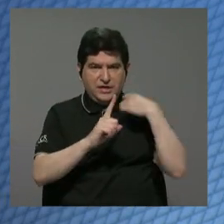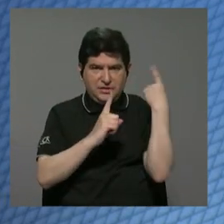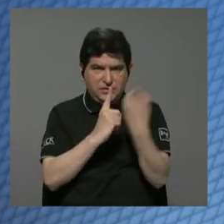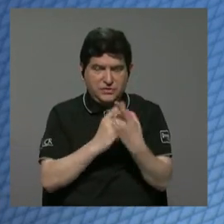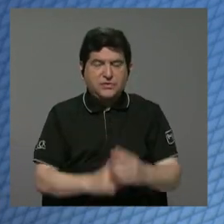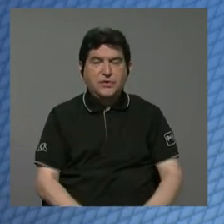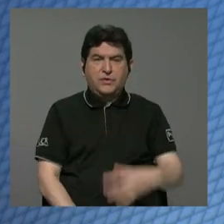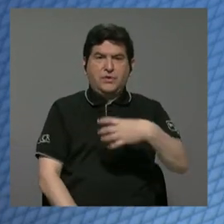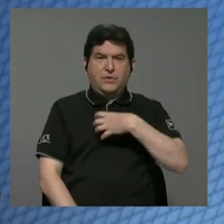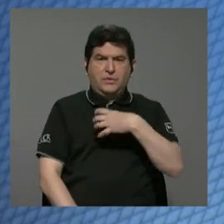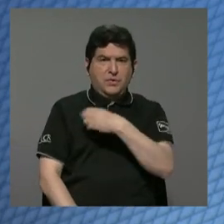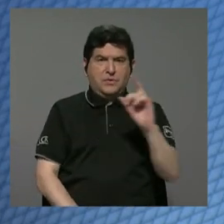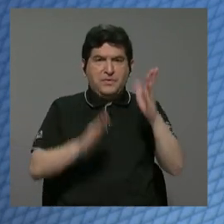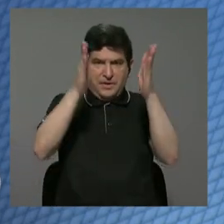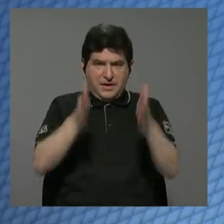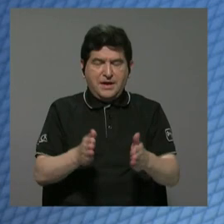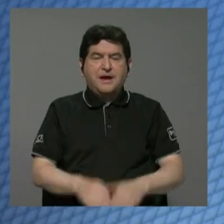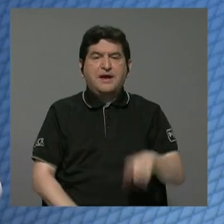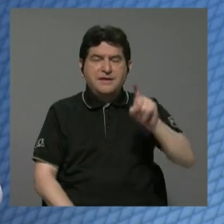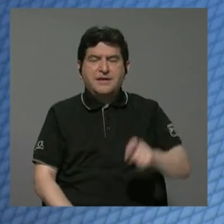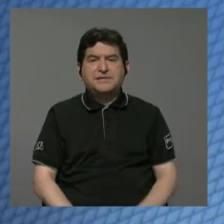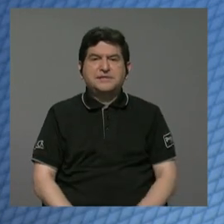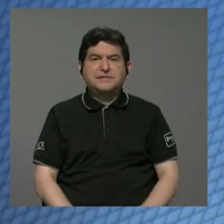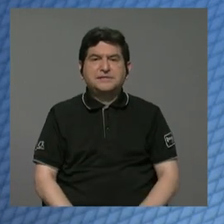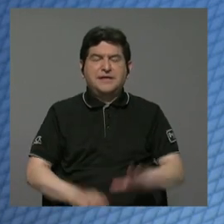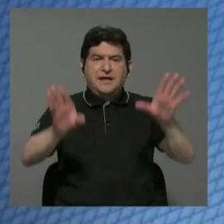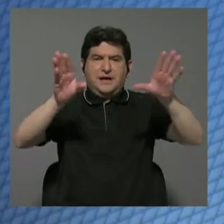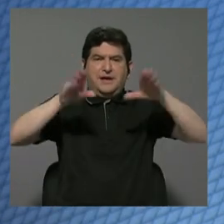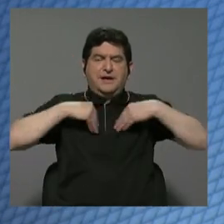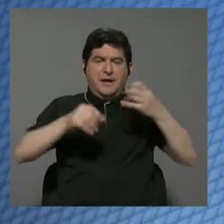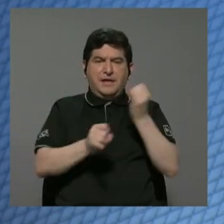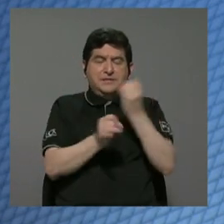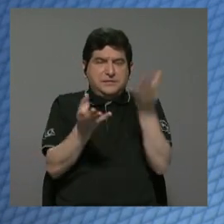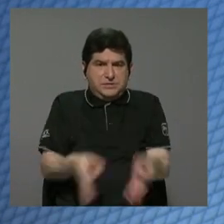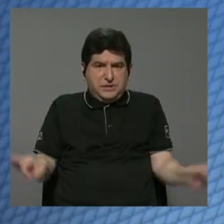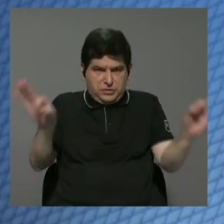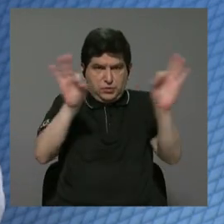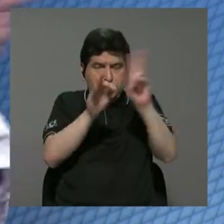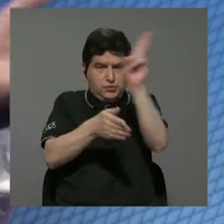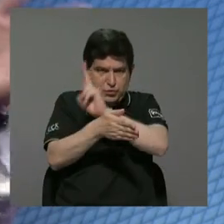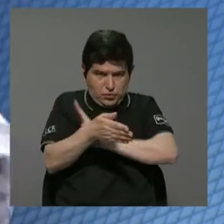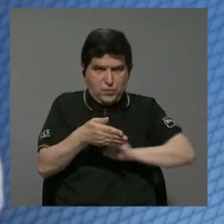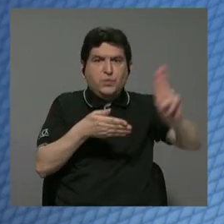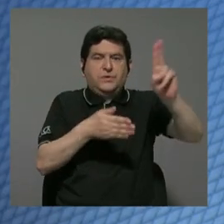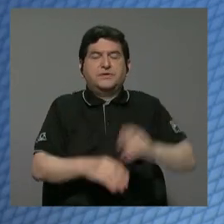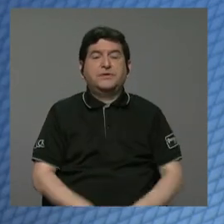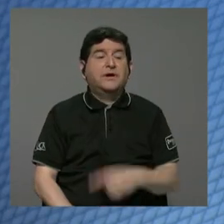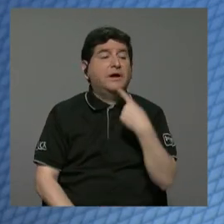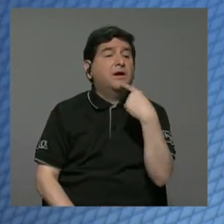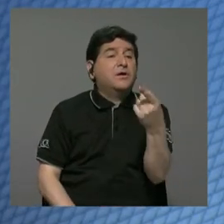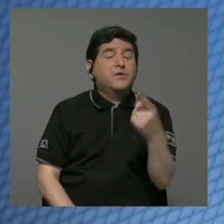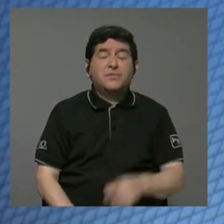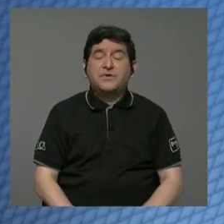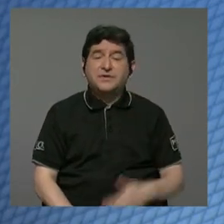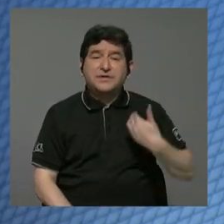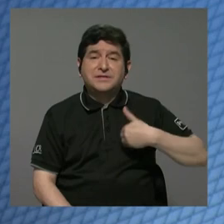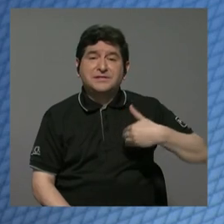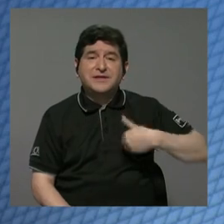pertenece a los costarricenses, uh-huh, y que tenemos que apropiarnos de una institución tan importante como es la universidad, que, como bien lo explica aquí don